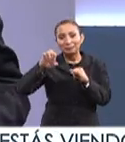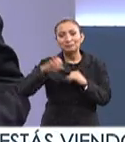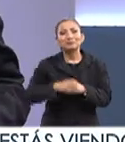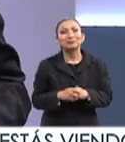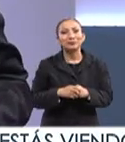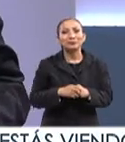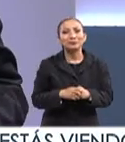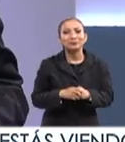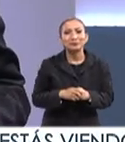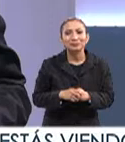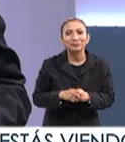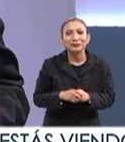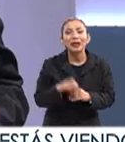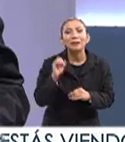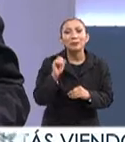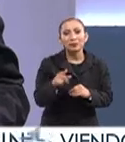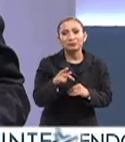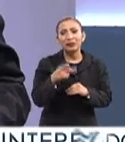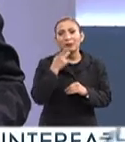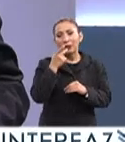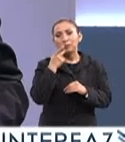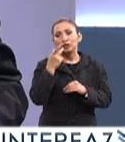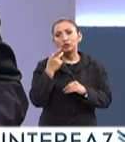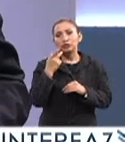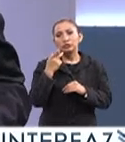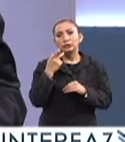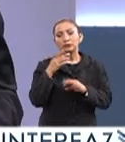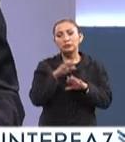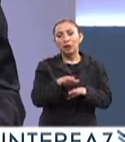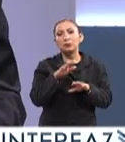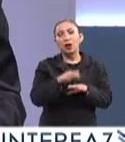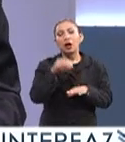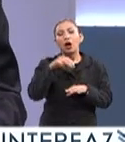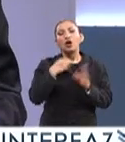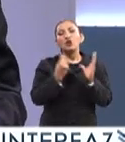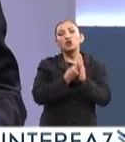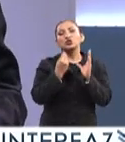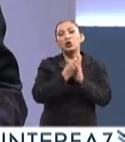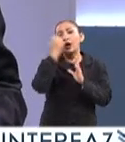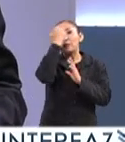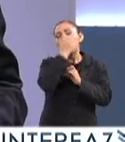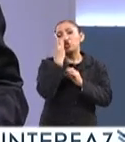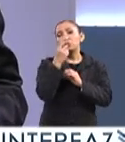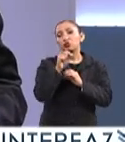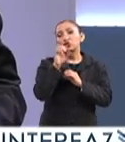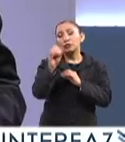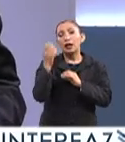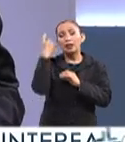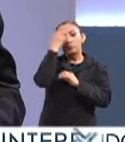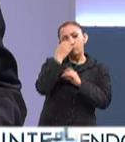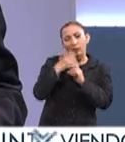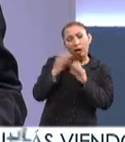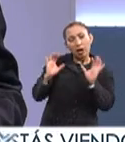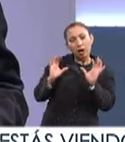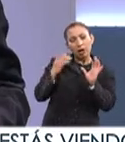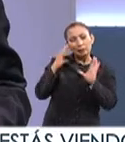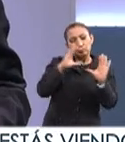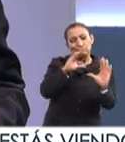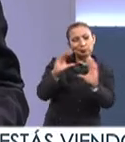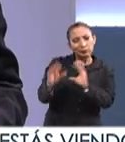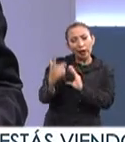Compunícate. Y precisamente platicaremos sobre el MOOC Evaluación 2.0 Diagnóstica, Formativa